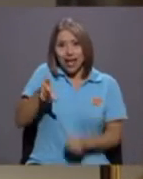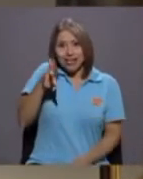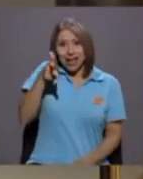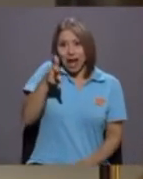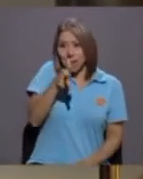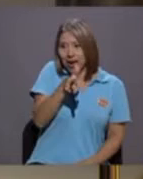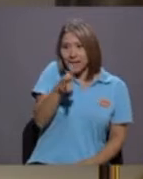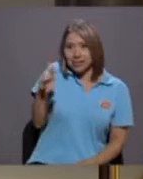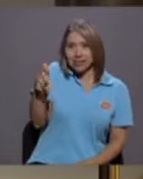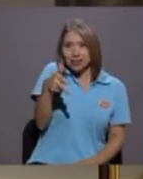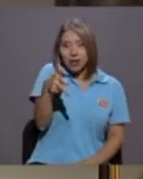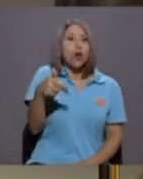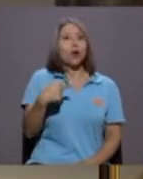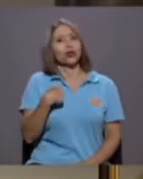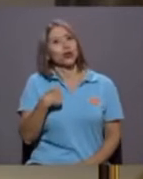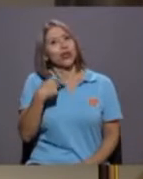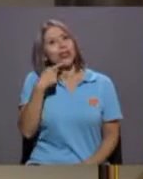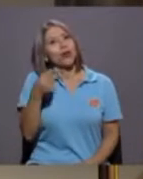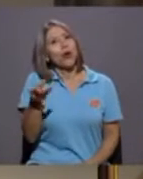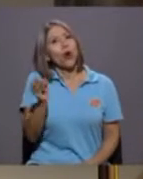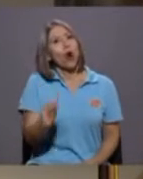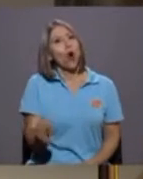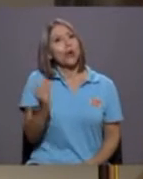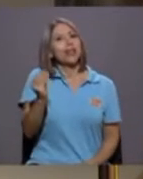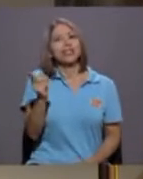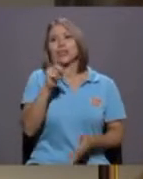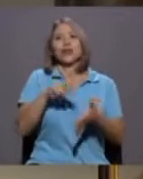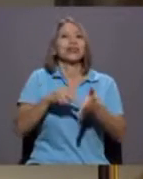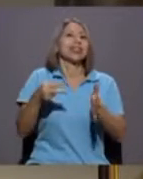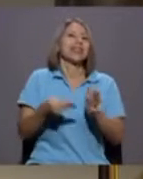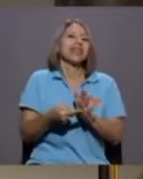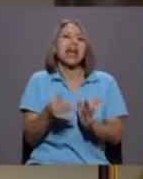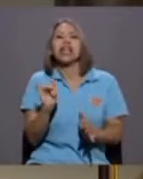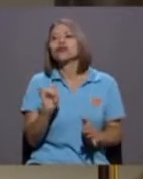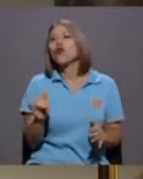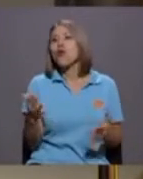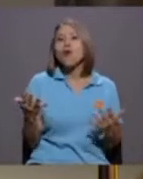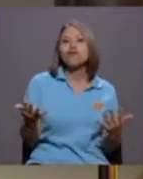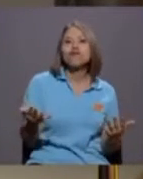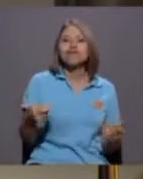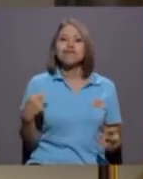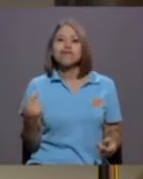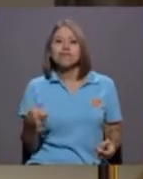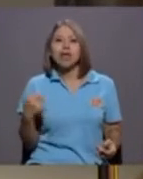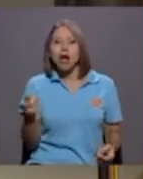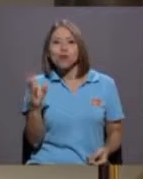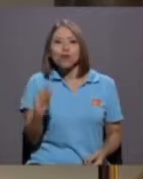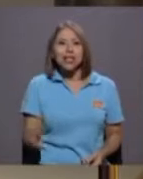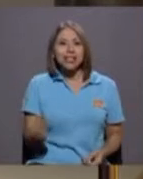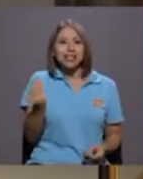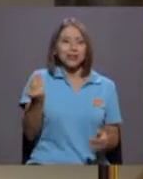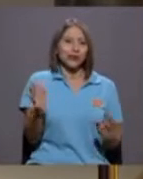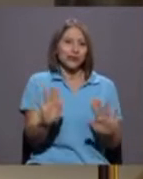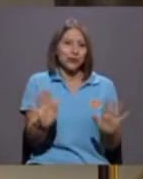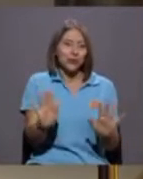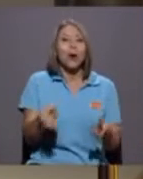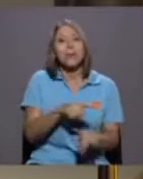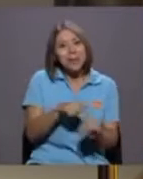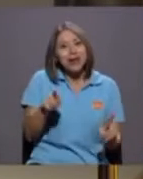no quiero decir que son muchachillos de pretil, son mucho más jóvenes que